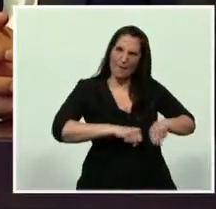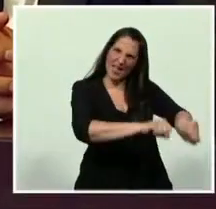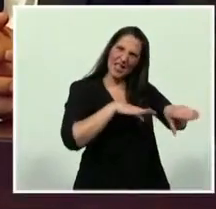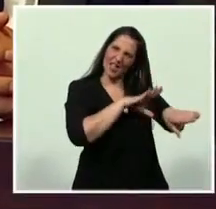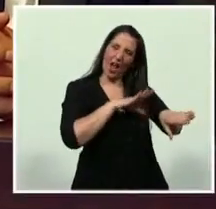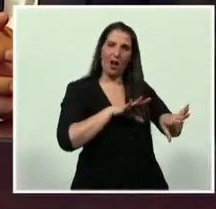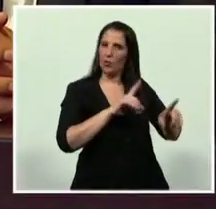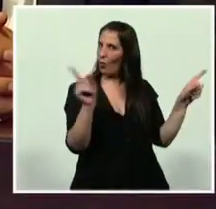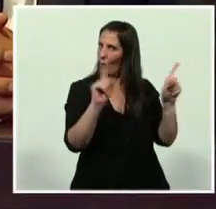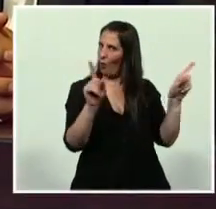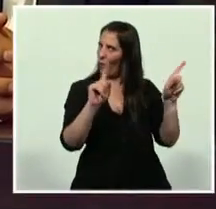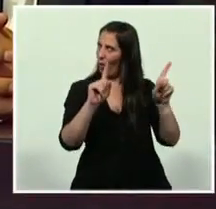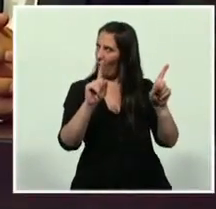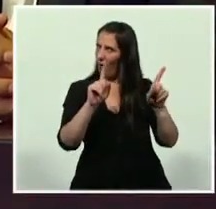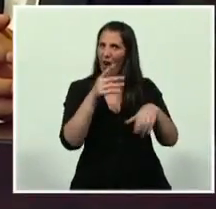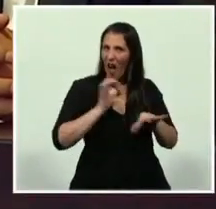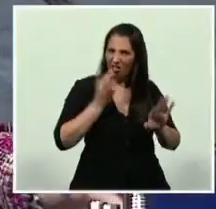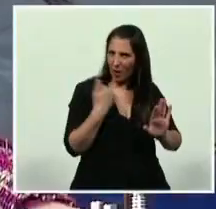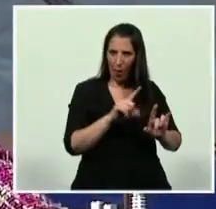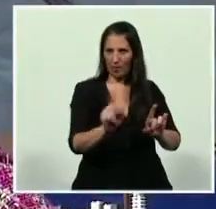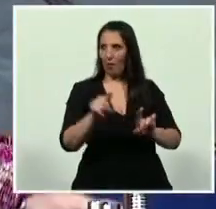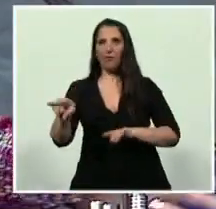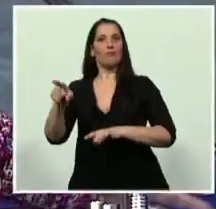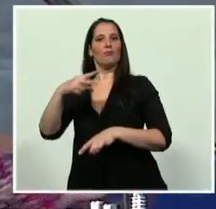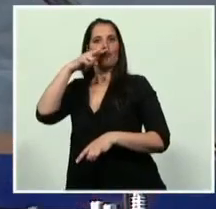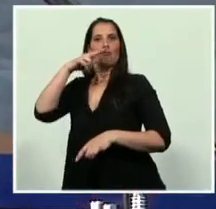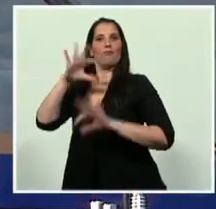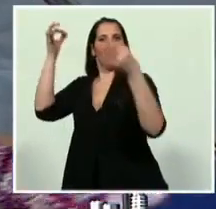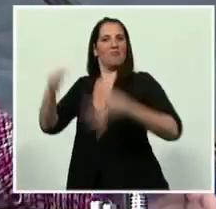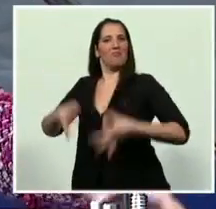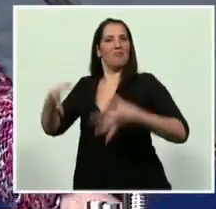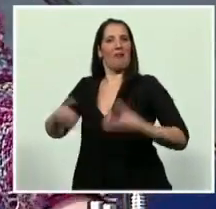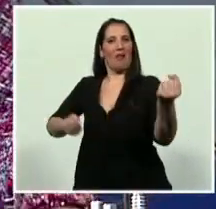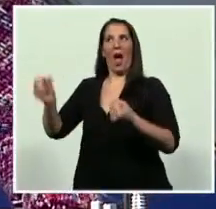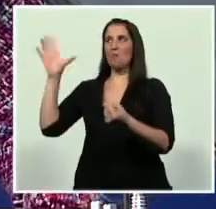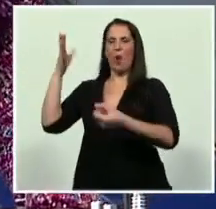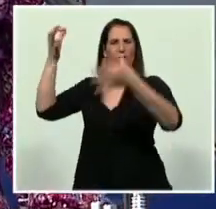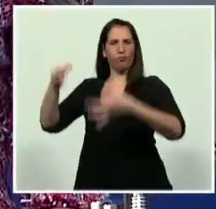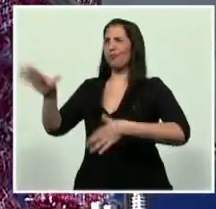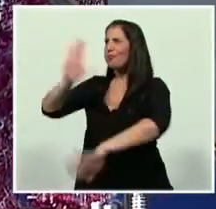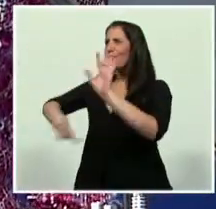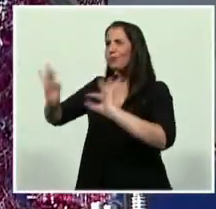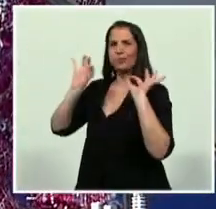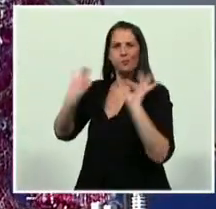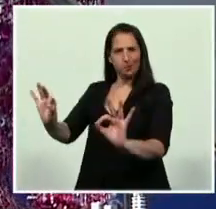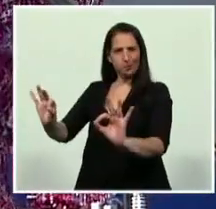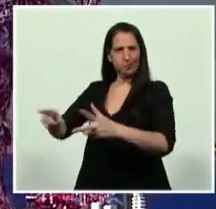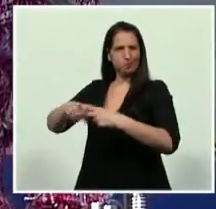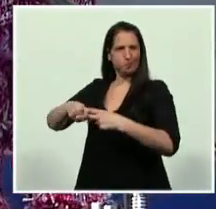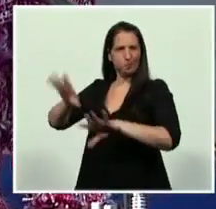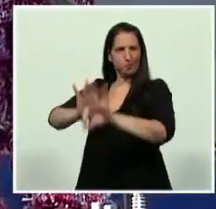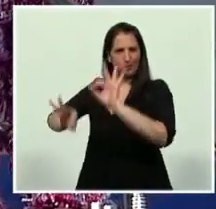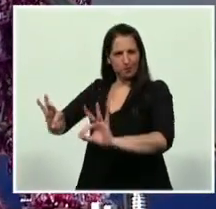son ambulancias equipadas también. Las nuevas 11 unidades sanitarias complejísimas